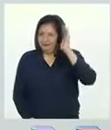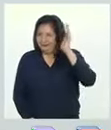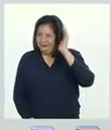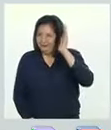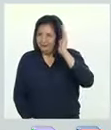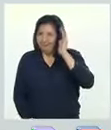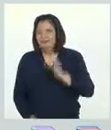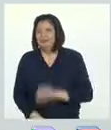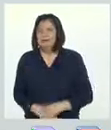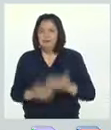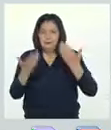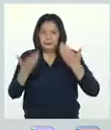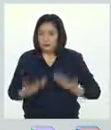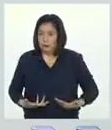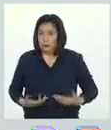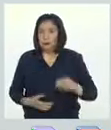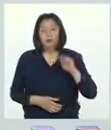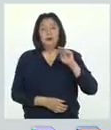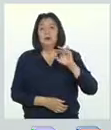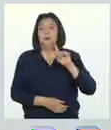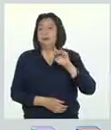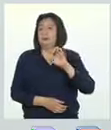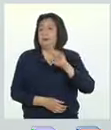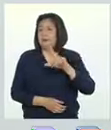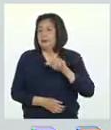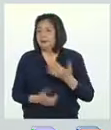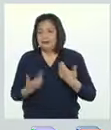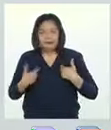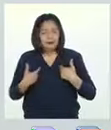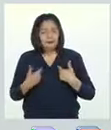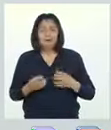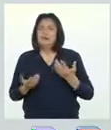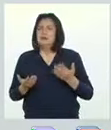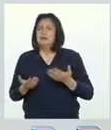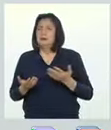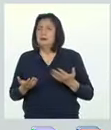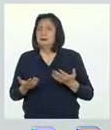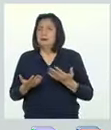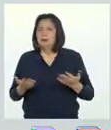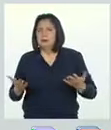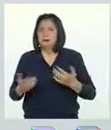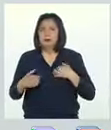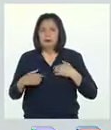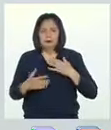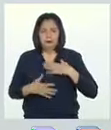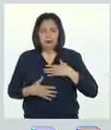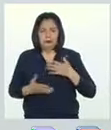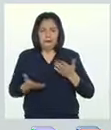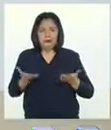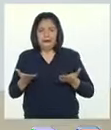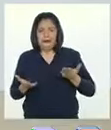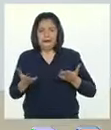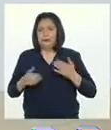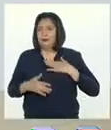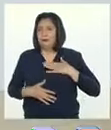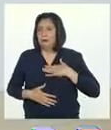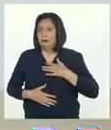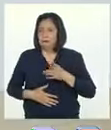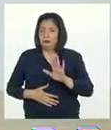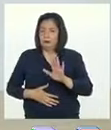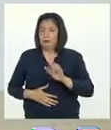Hola, mi nombre es Miguel Ángel y hoy vamos a mover cosas desde nuestro equilibrio corporal. Muy